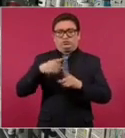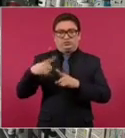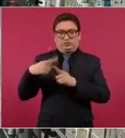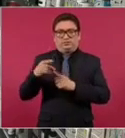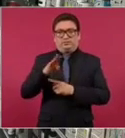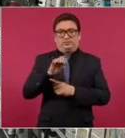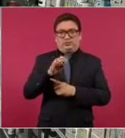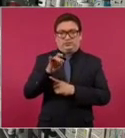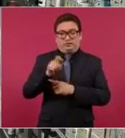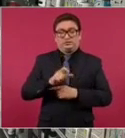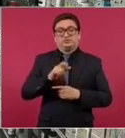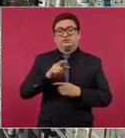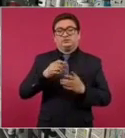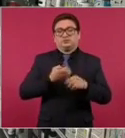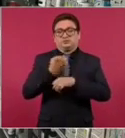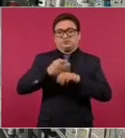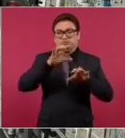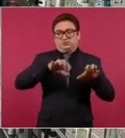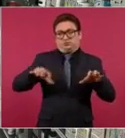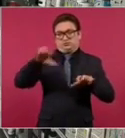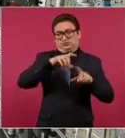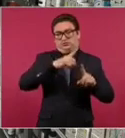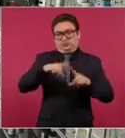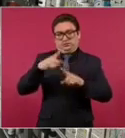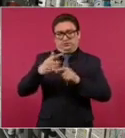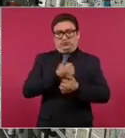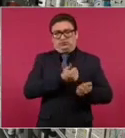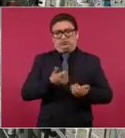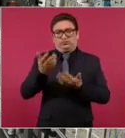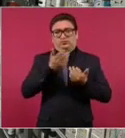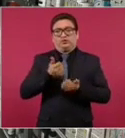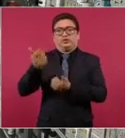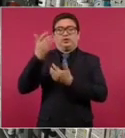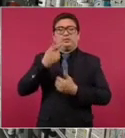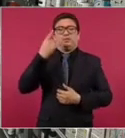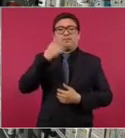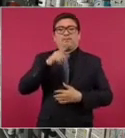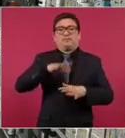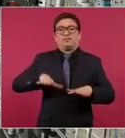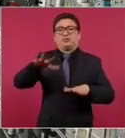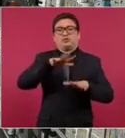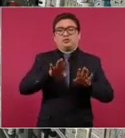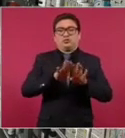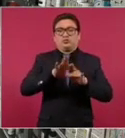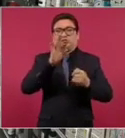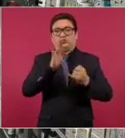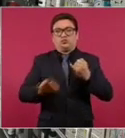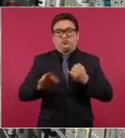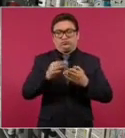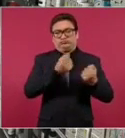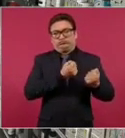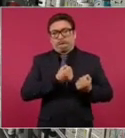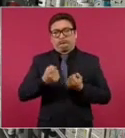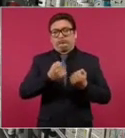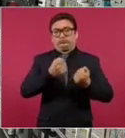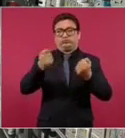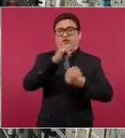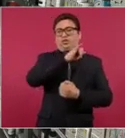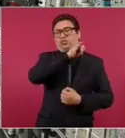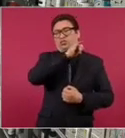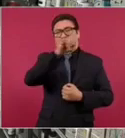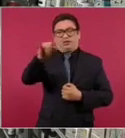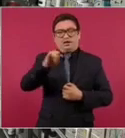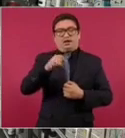Birmex en varios estados que está haciendo la distribución ya en las, como se le llama, la última milla, en los lugares más